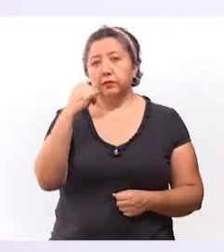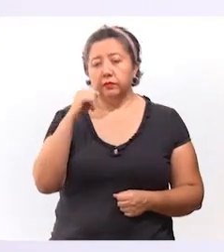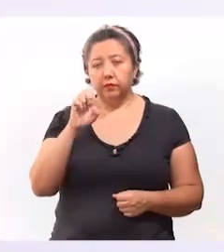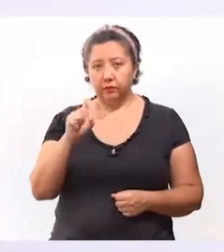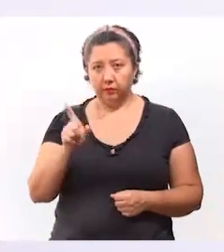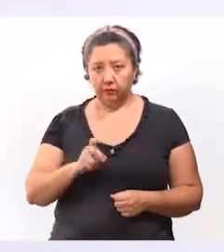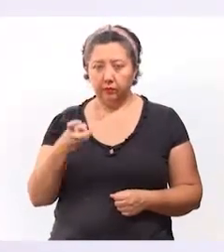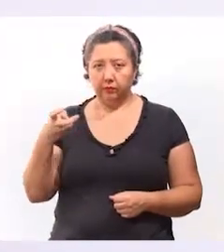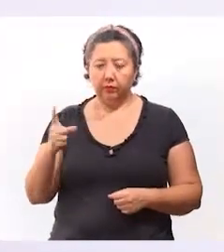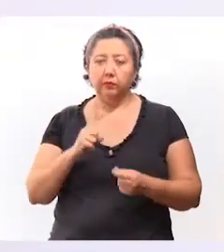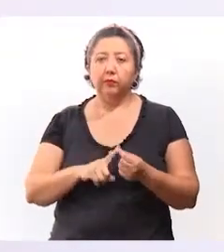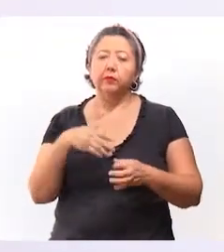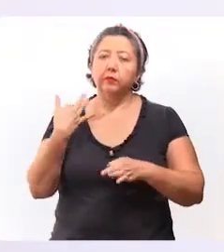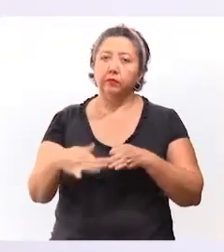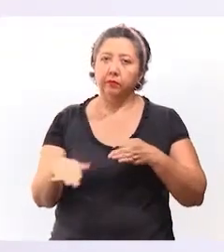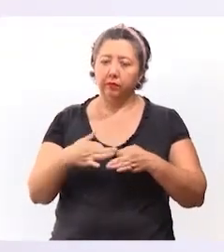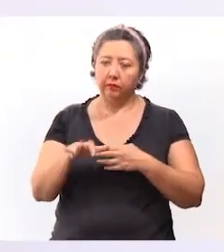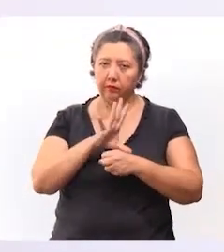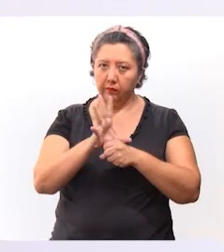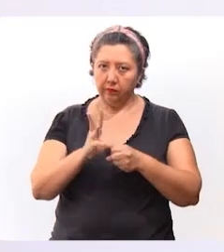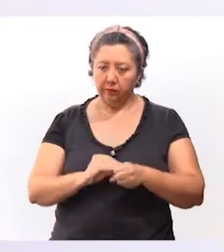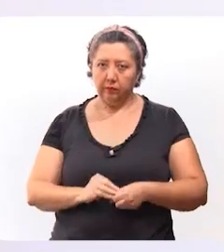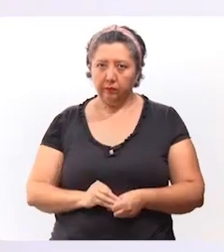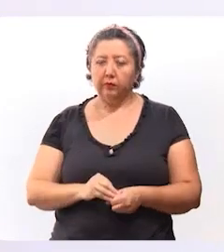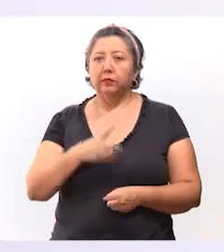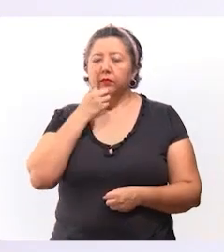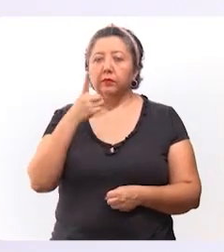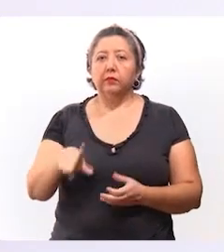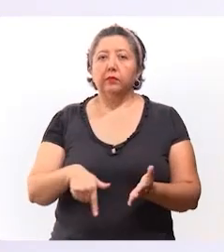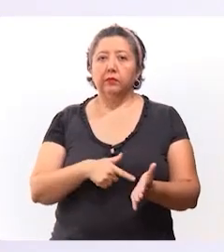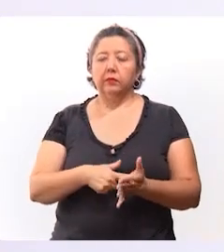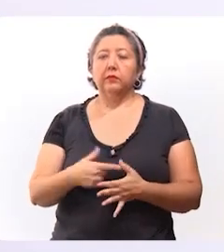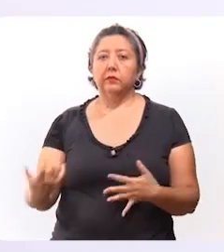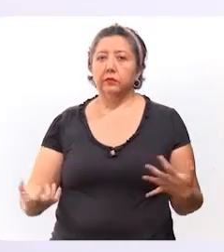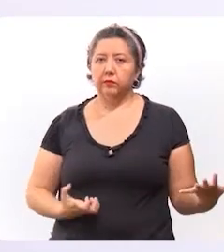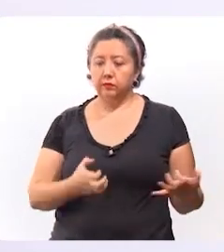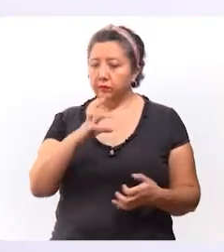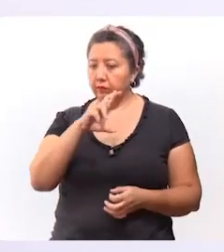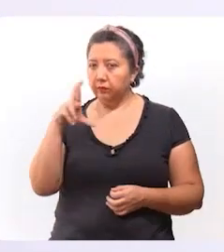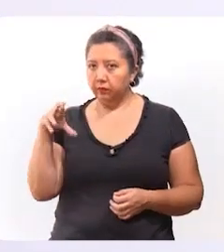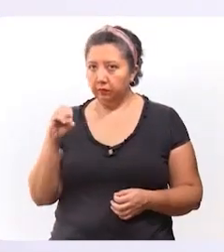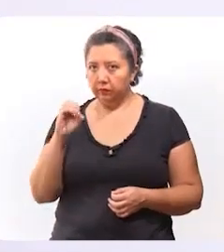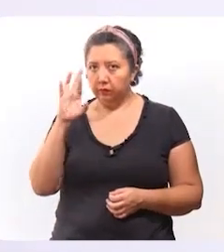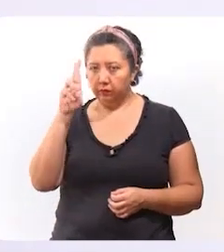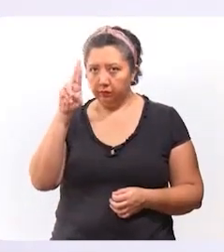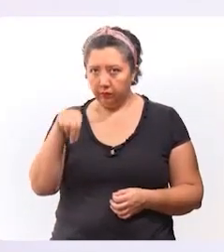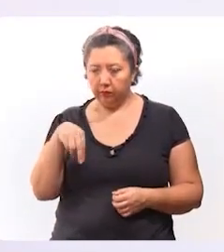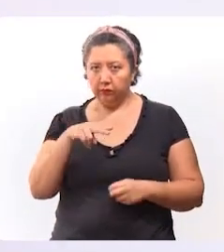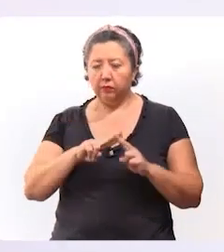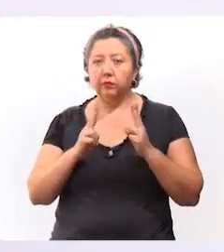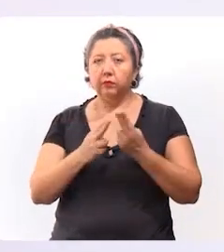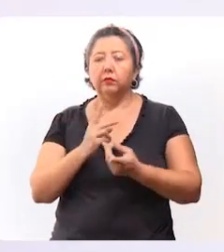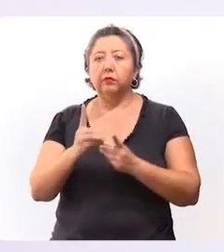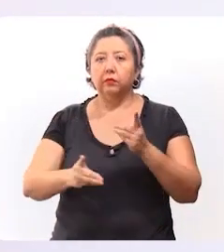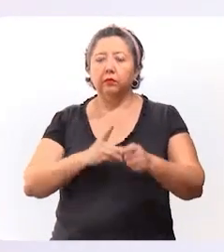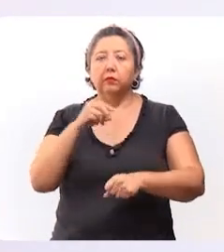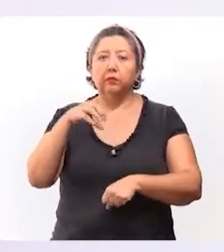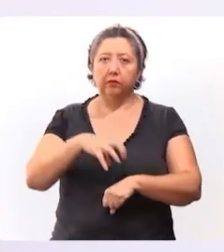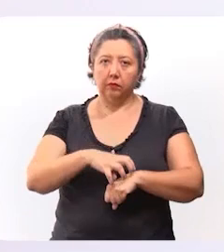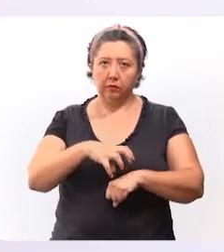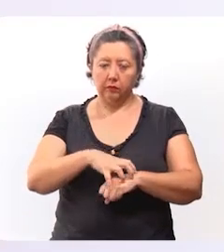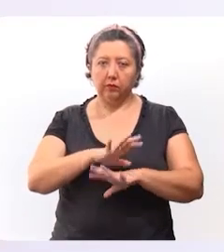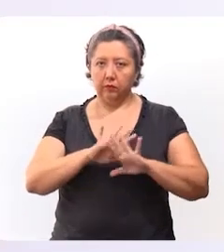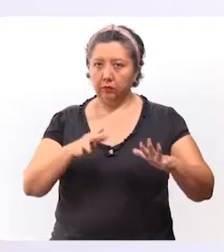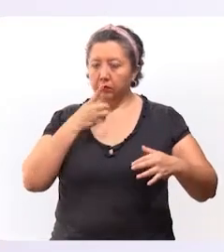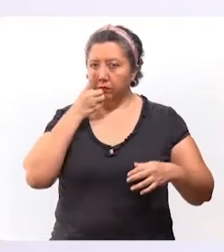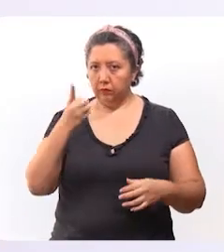este virus, a quienes faltan por completar su esquema, en el macrocentro del multigimnasio Socorro Cerón de la Unidad Deportiva Cuculcán.